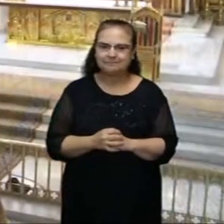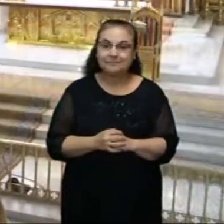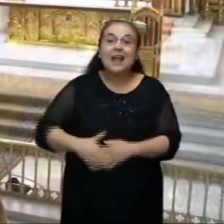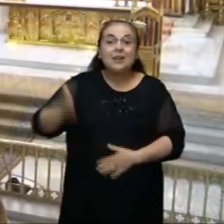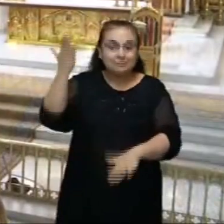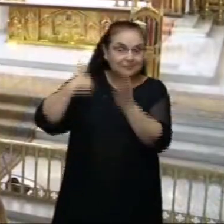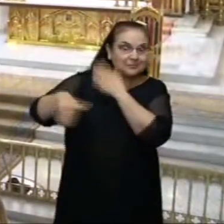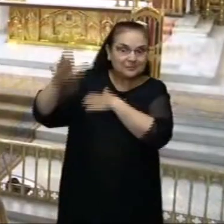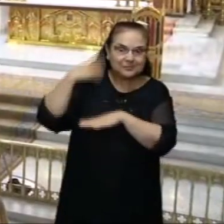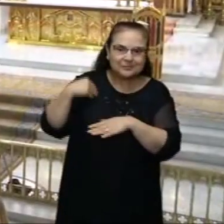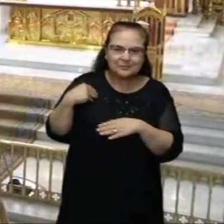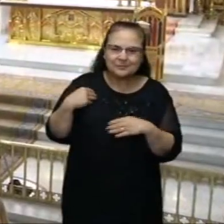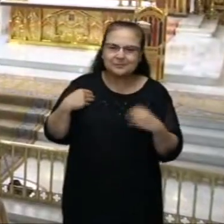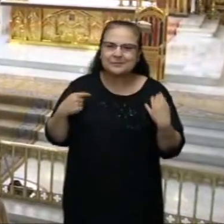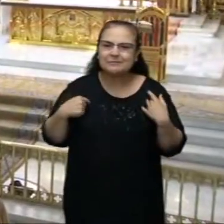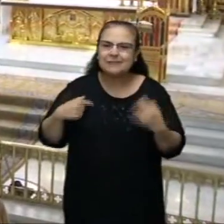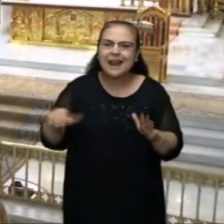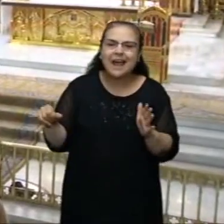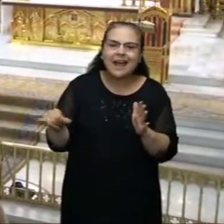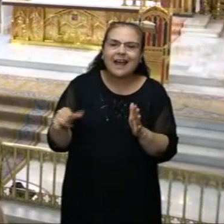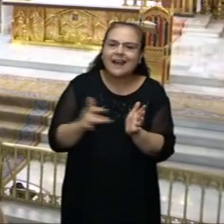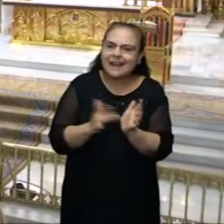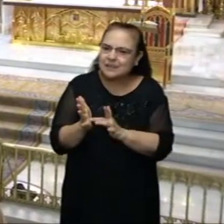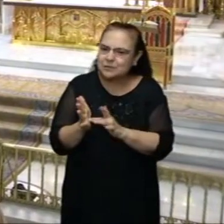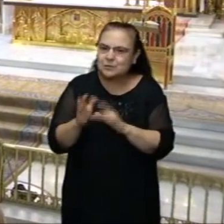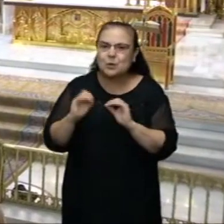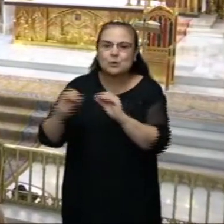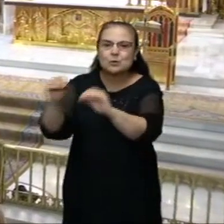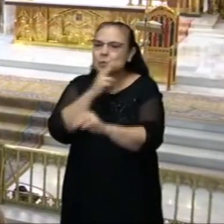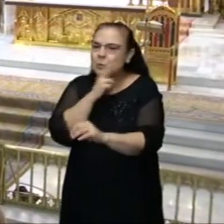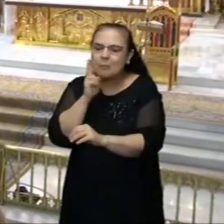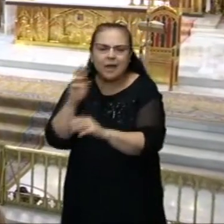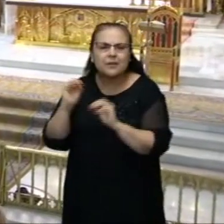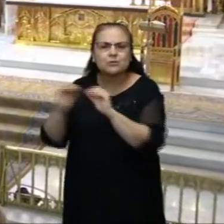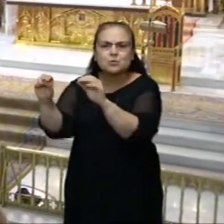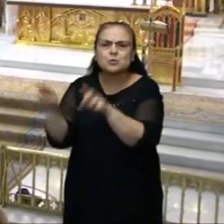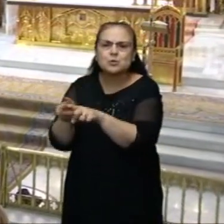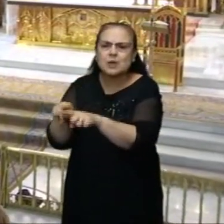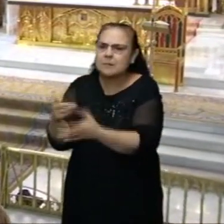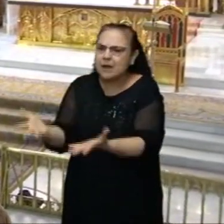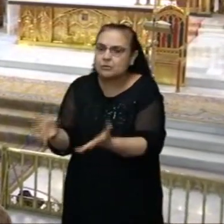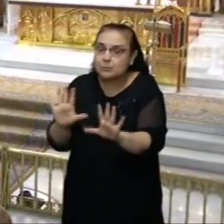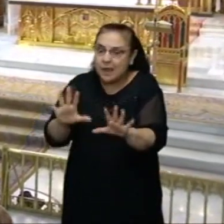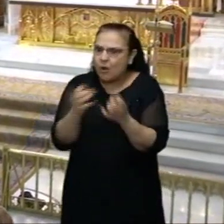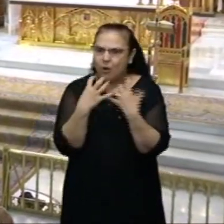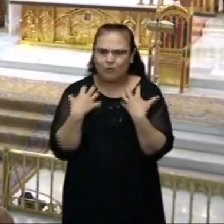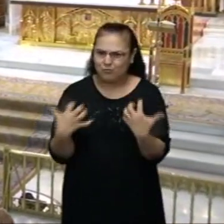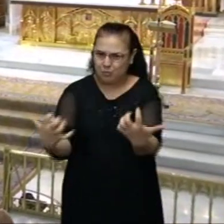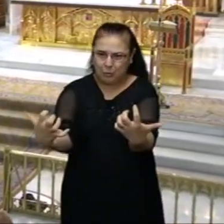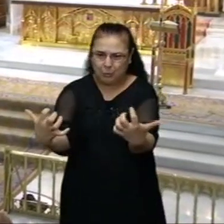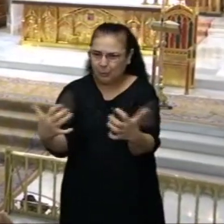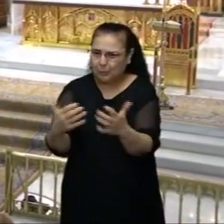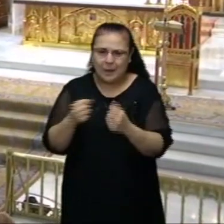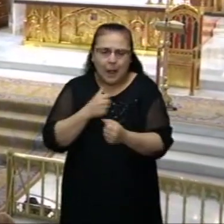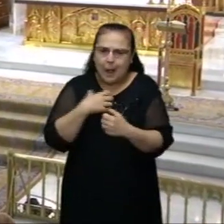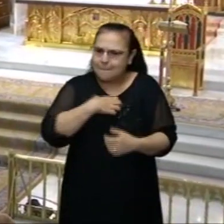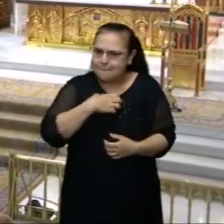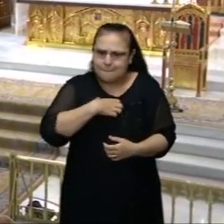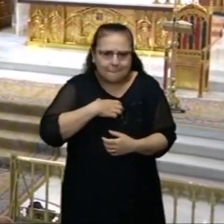En aquel tiempo vinieron a Jesús su madre y sus hermanos, pero con el gentío no lograban llegar hasta